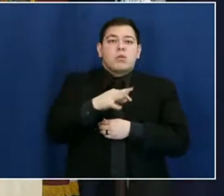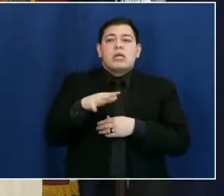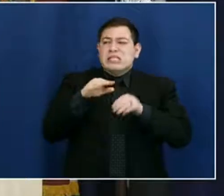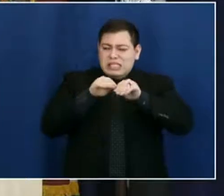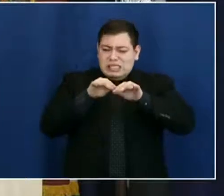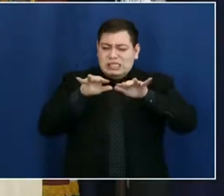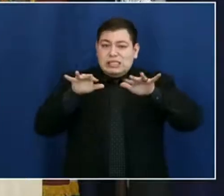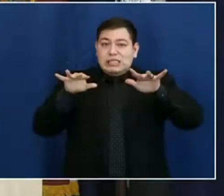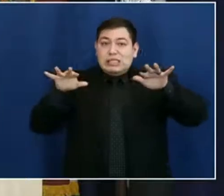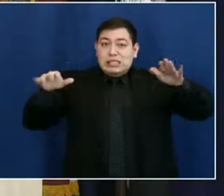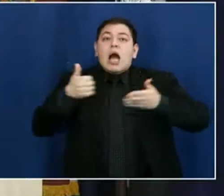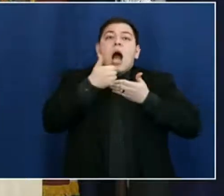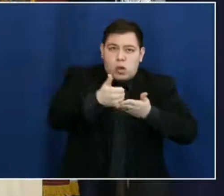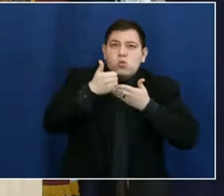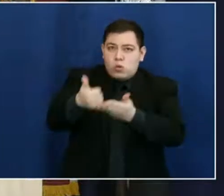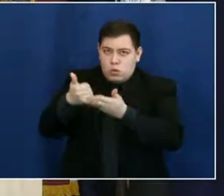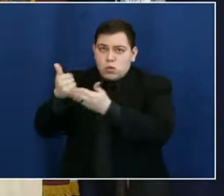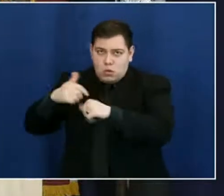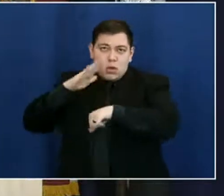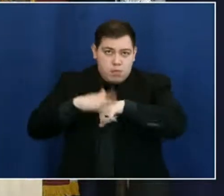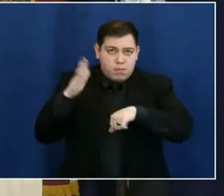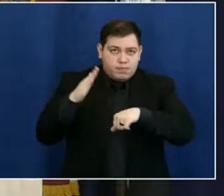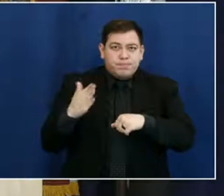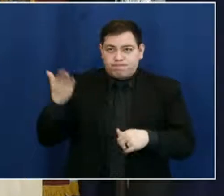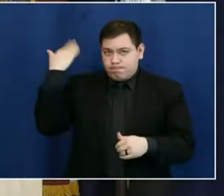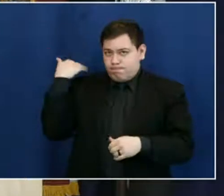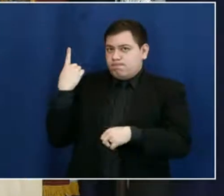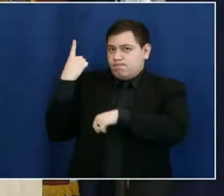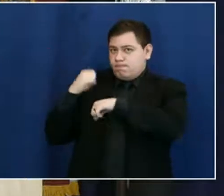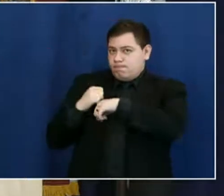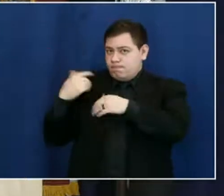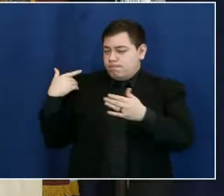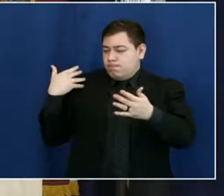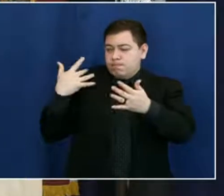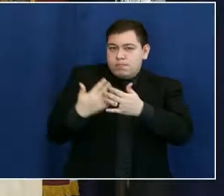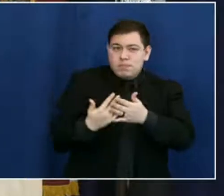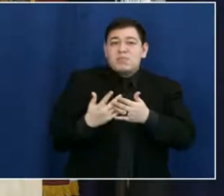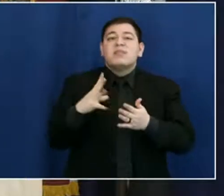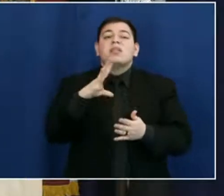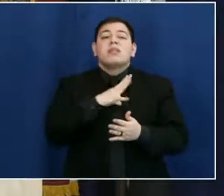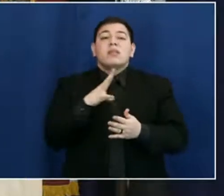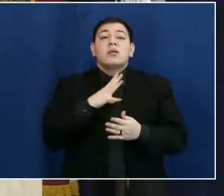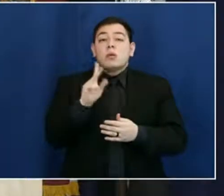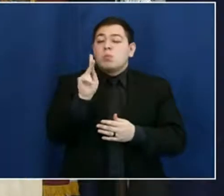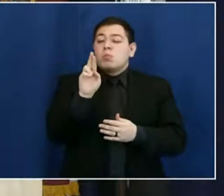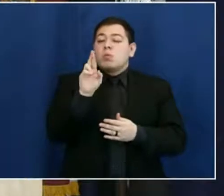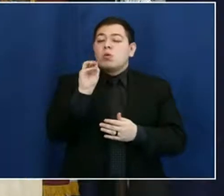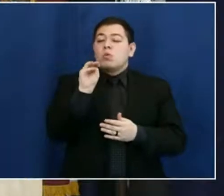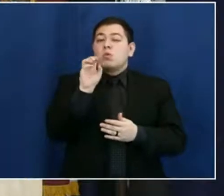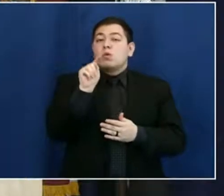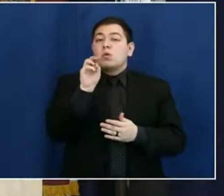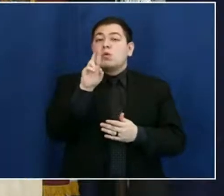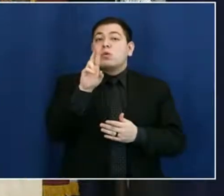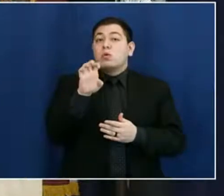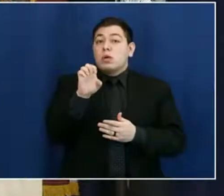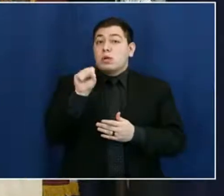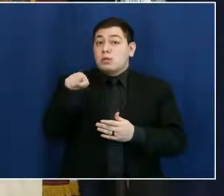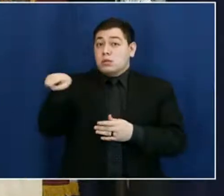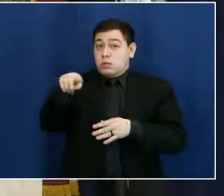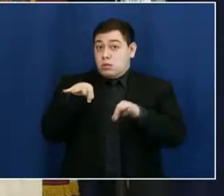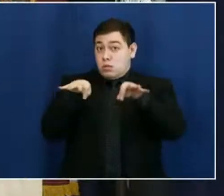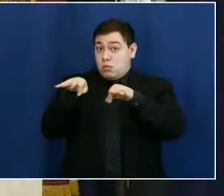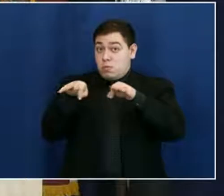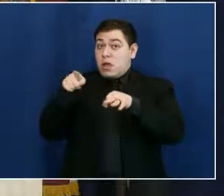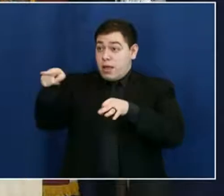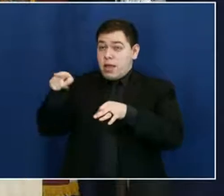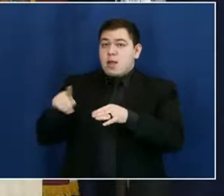en general. A final de esta semana pasada y esta semana, cerca de 100 promotoras han recibido entrenamiento o están a punto